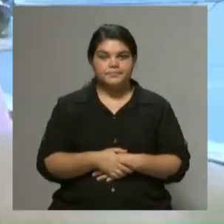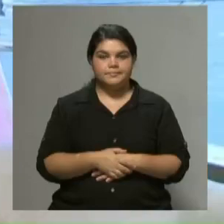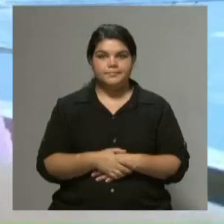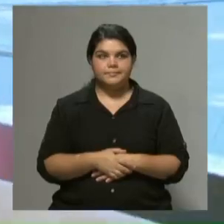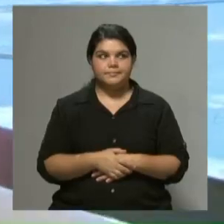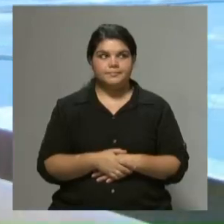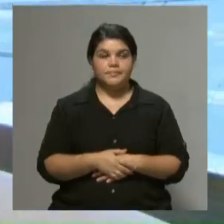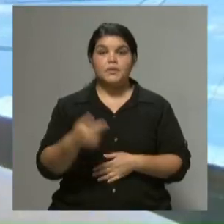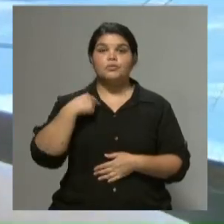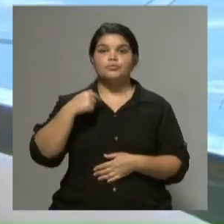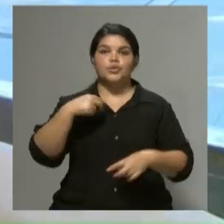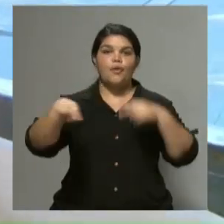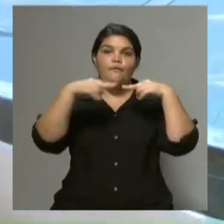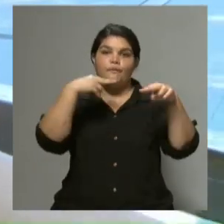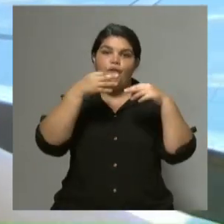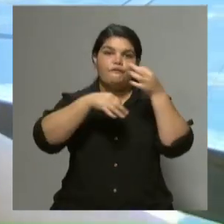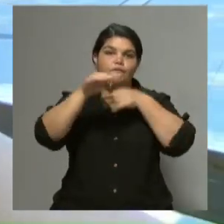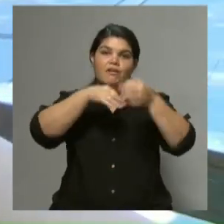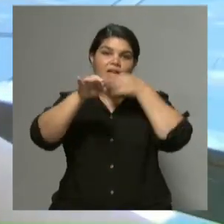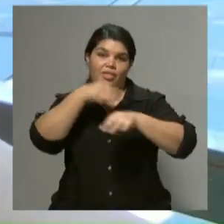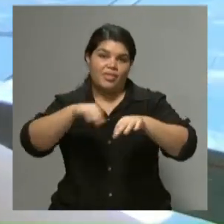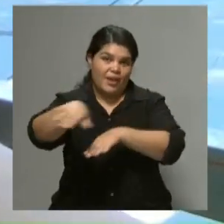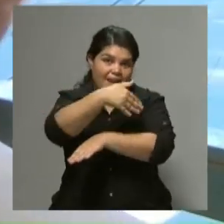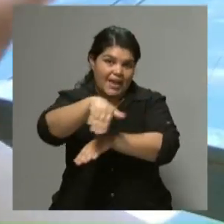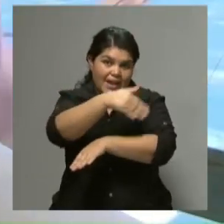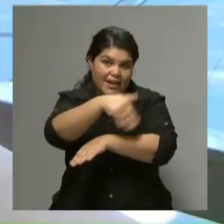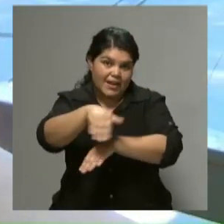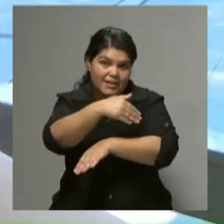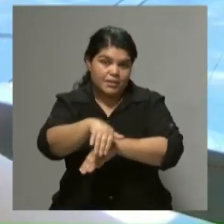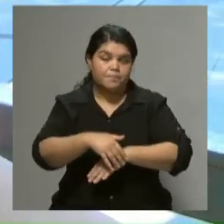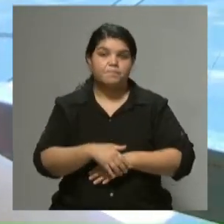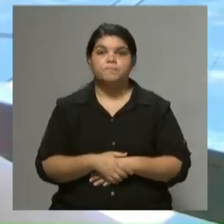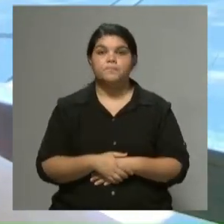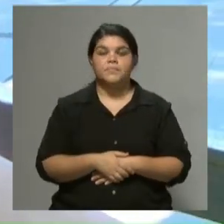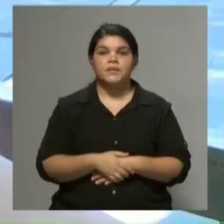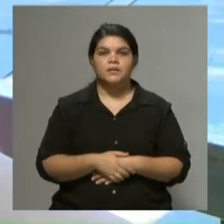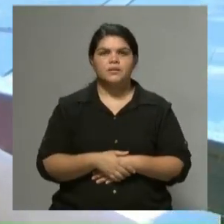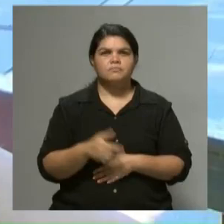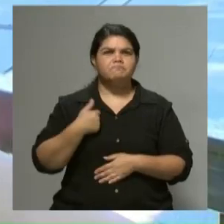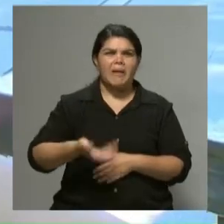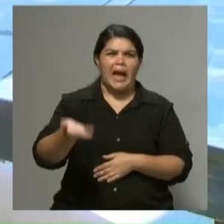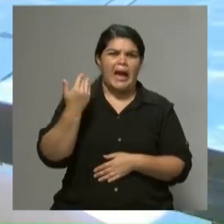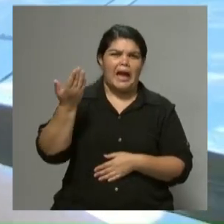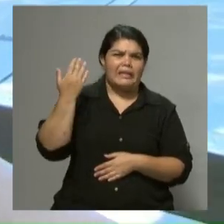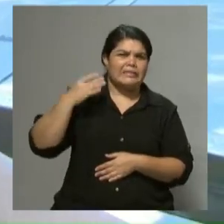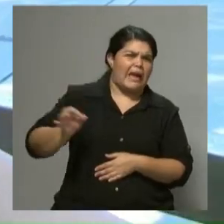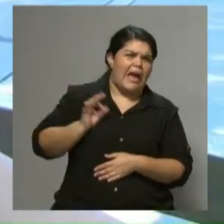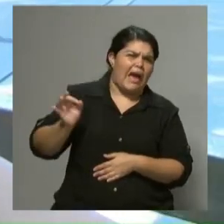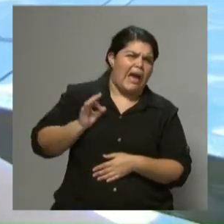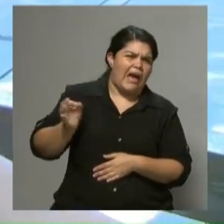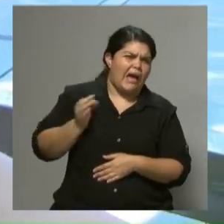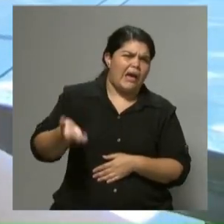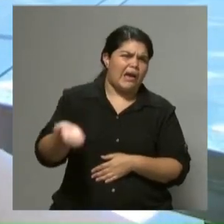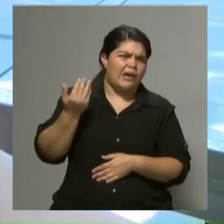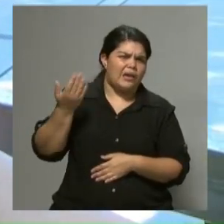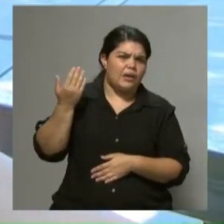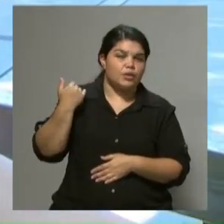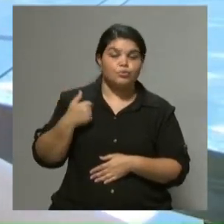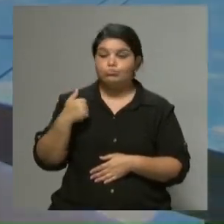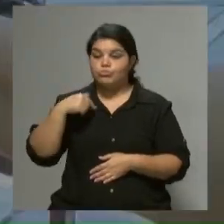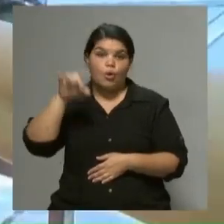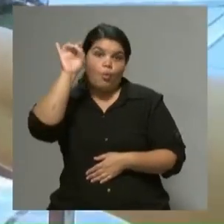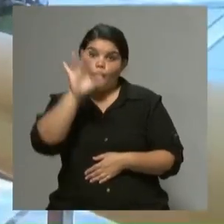Yo soy vendedor ambulante, yo hago burbujas gigantes. Y hace años que laburo con esto y es mi único sustento que